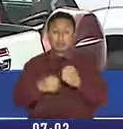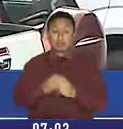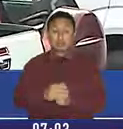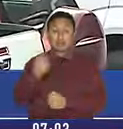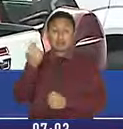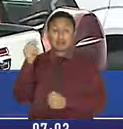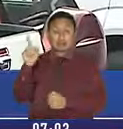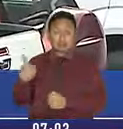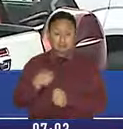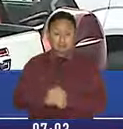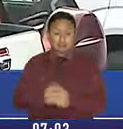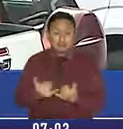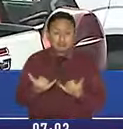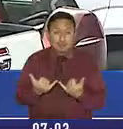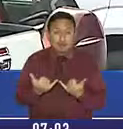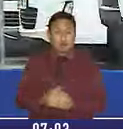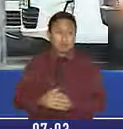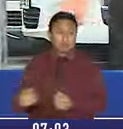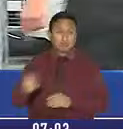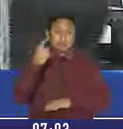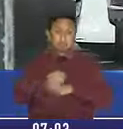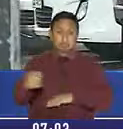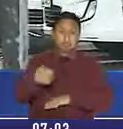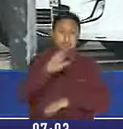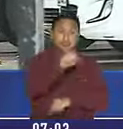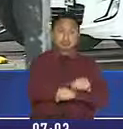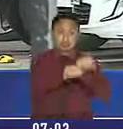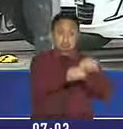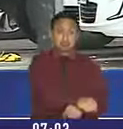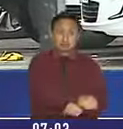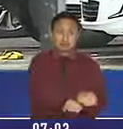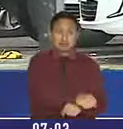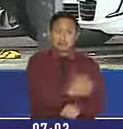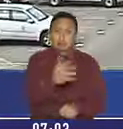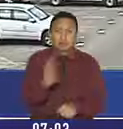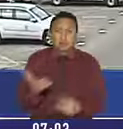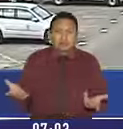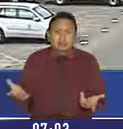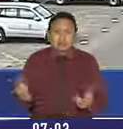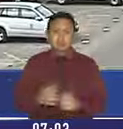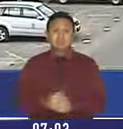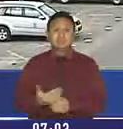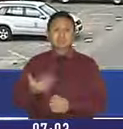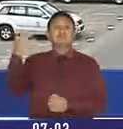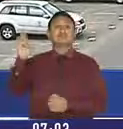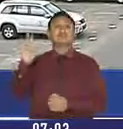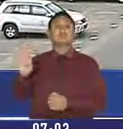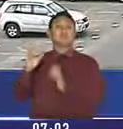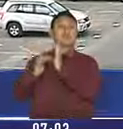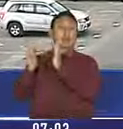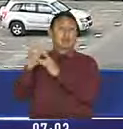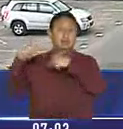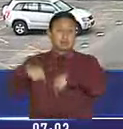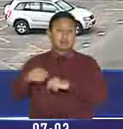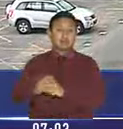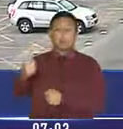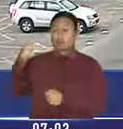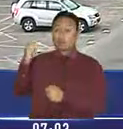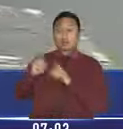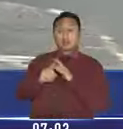orden de captura contra Miguel Ángel Nazareno. El pasado 7 de abril, Don Nasa huyó por la parte posterior del Ministerio de Defensa en